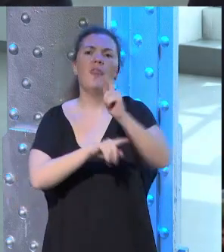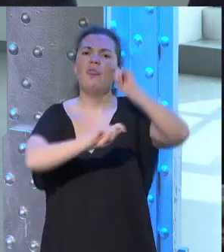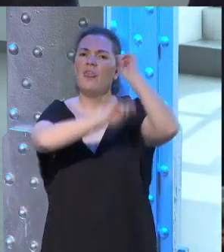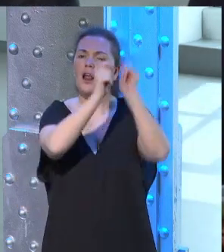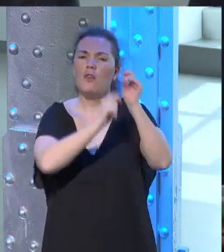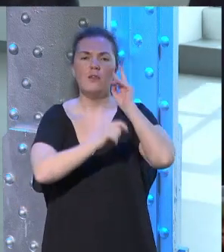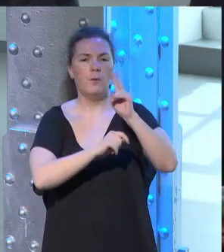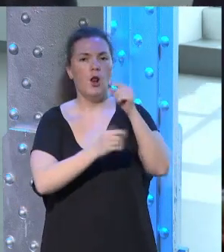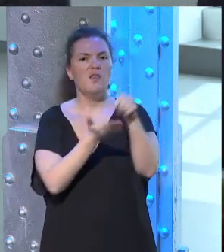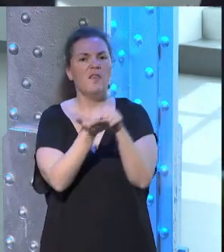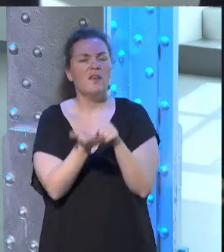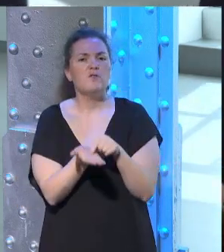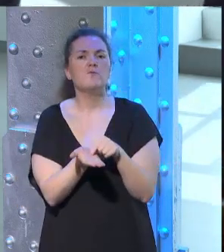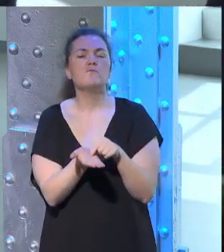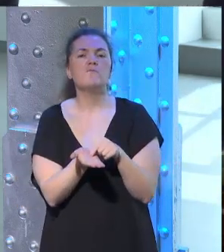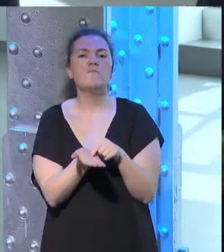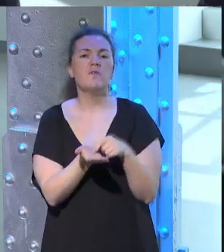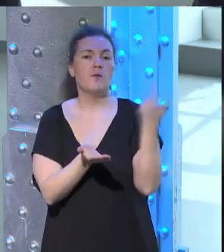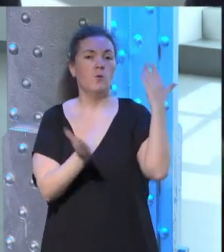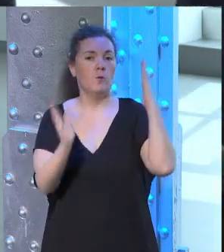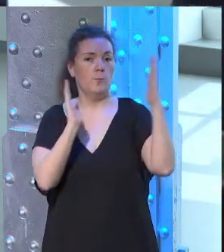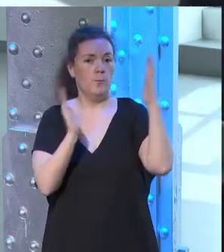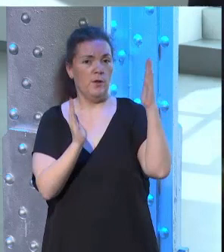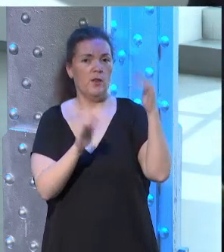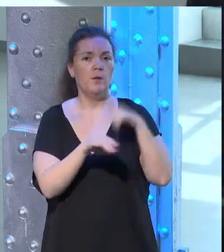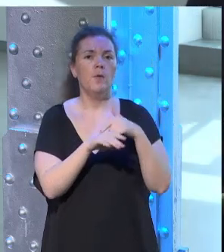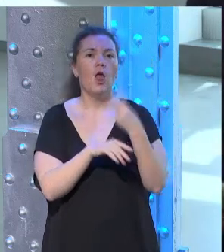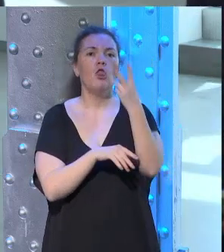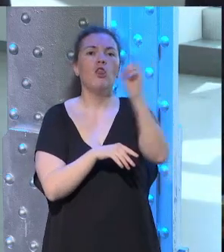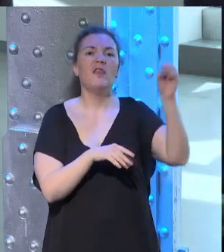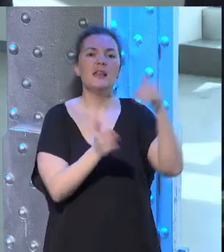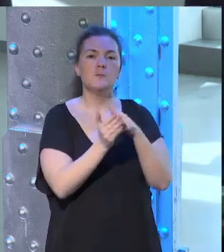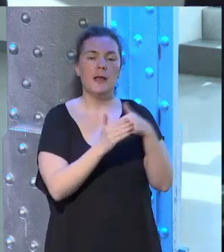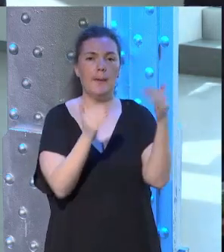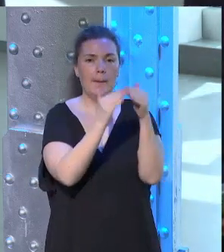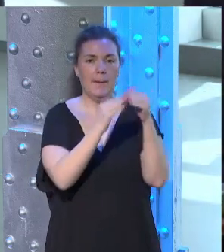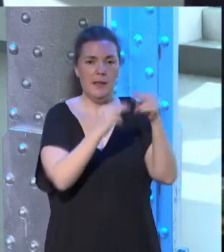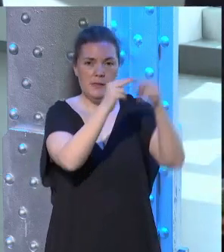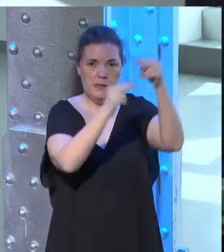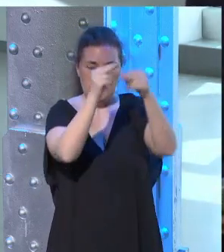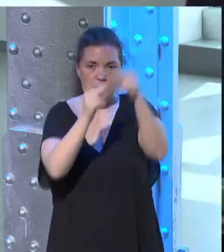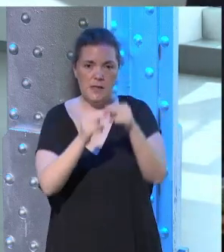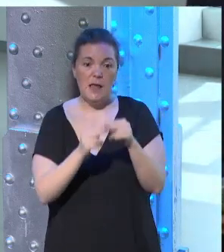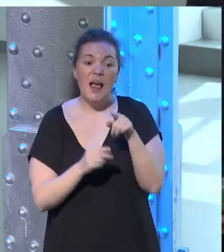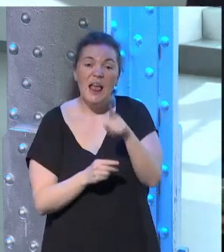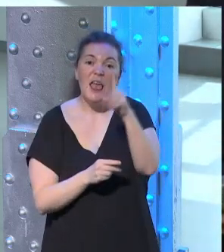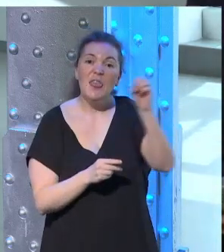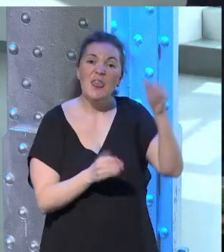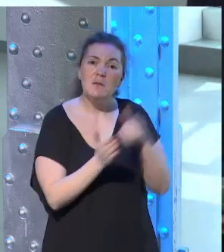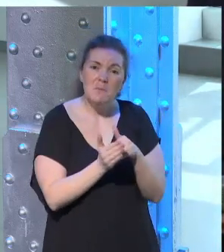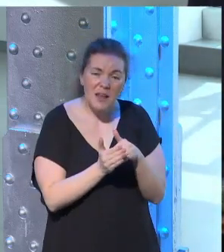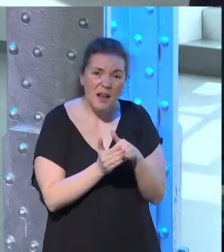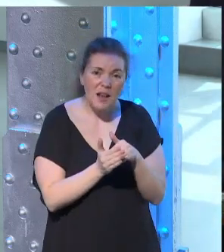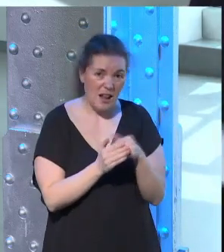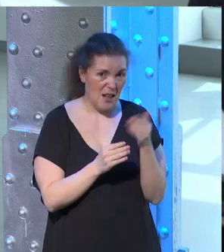un poco los datos. Entonces, en un periodo de tiempo determinado se han hecho 200.000 viviendas, de las cuales